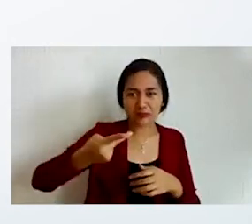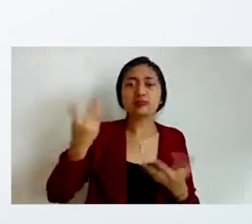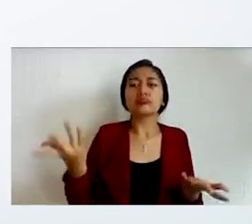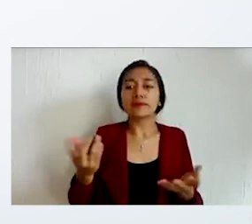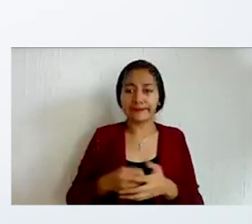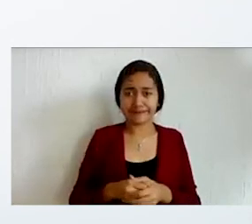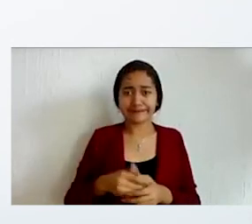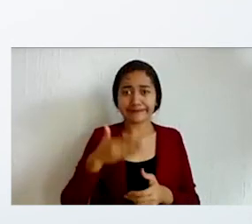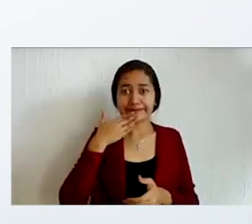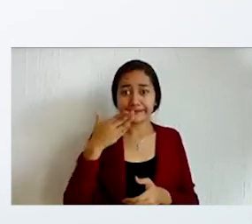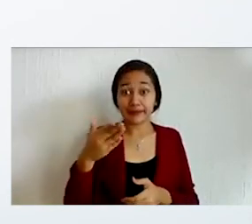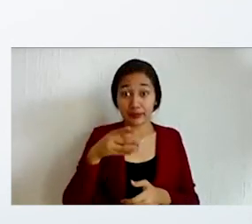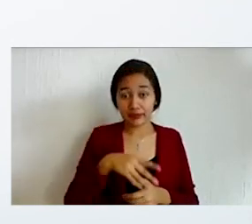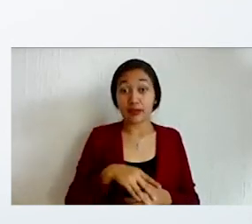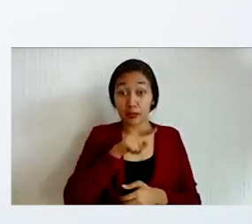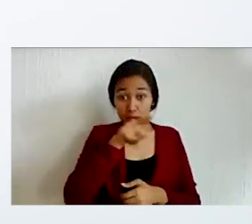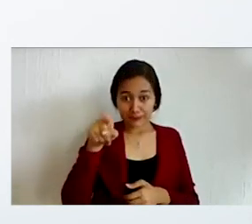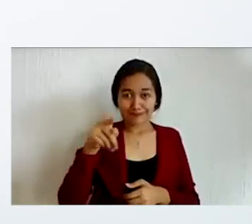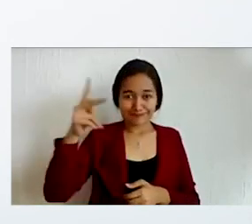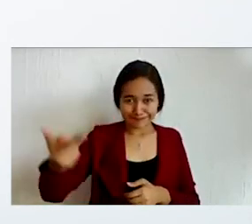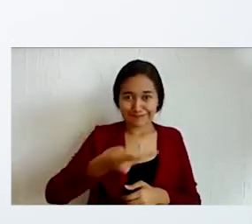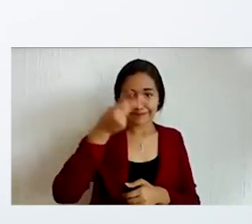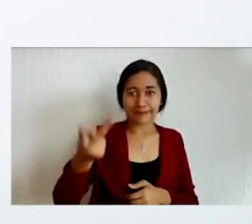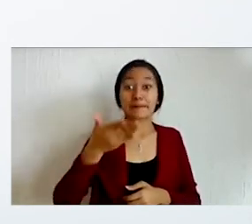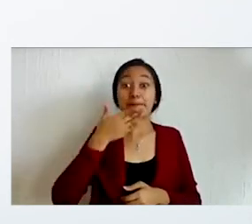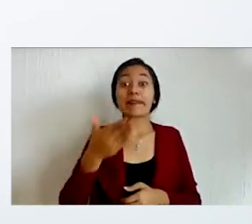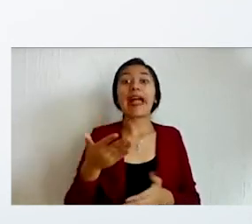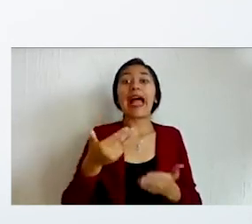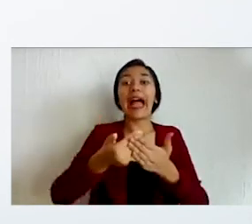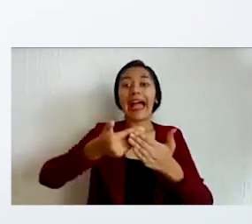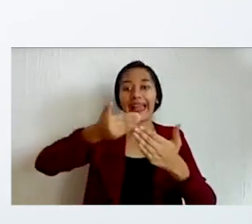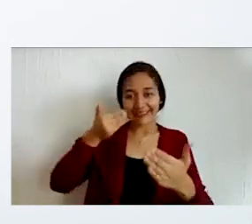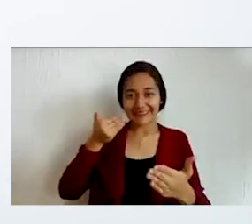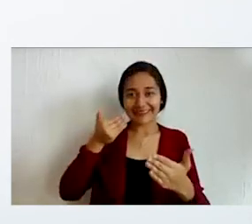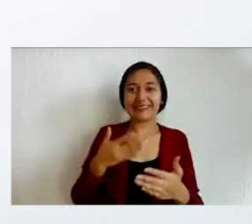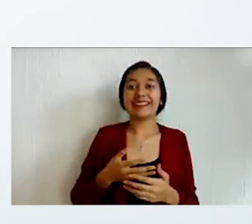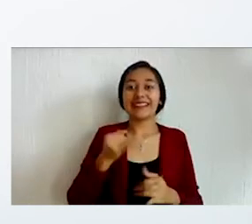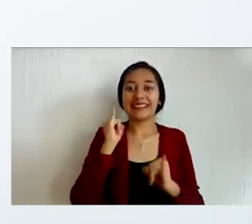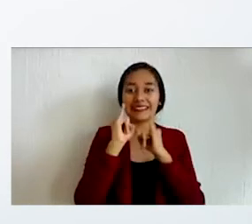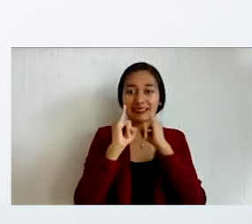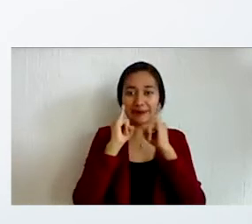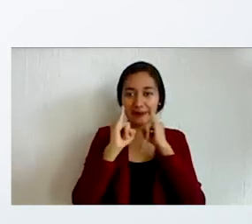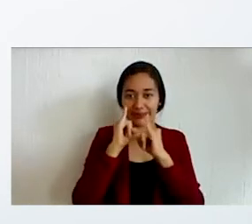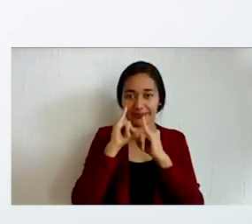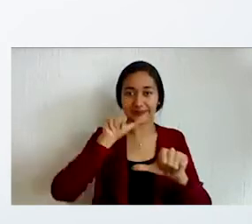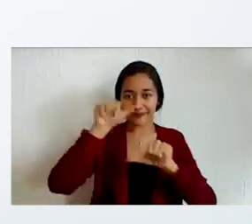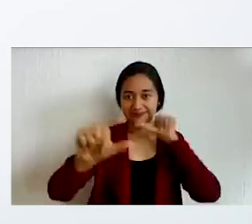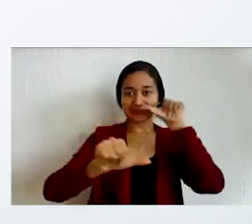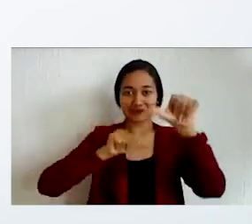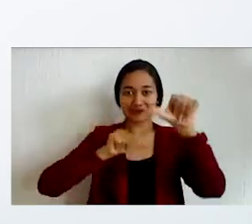Claro que sí, doctor López, con mucho gusto. Aquí tenemos ya el panorama muy claro, muchas